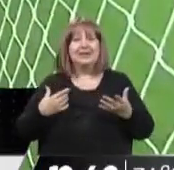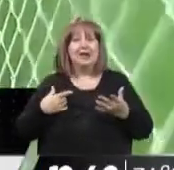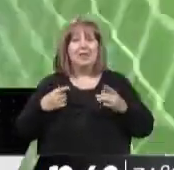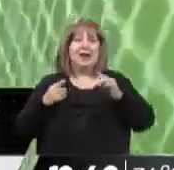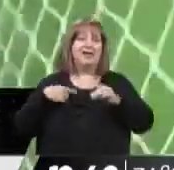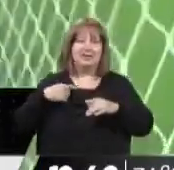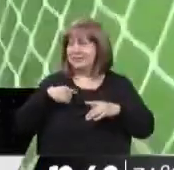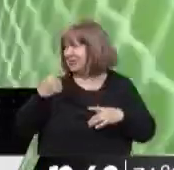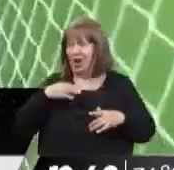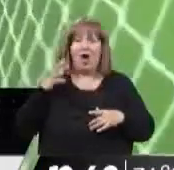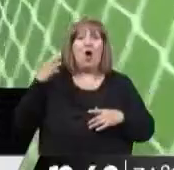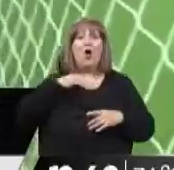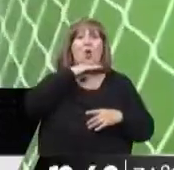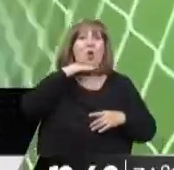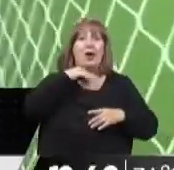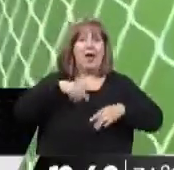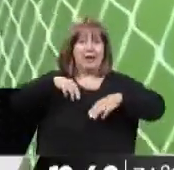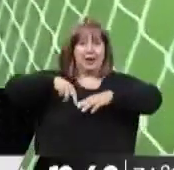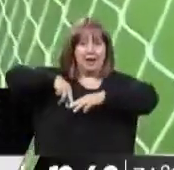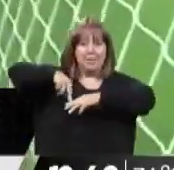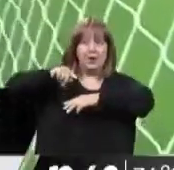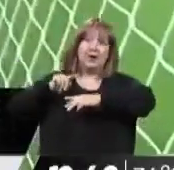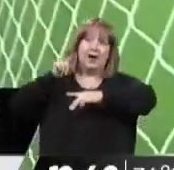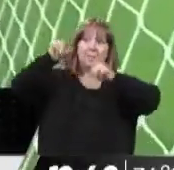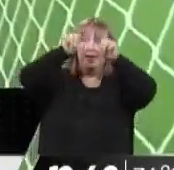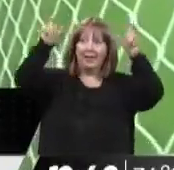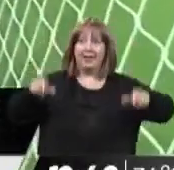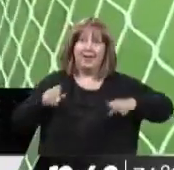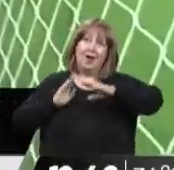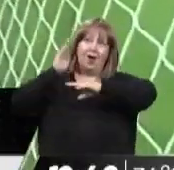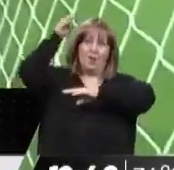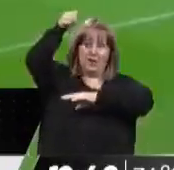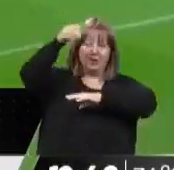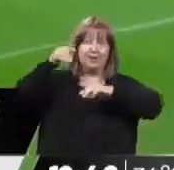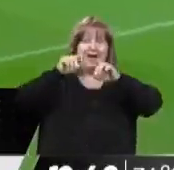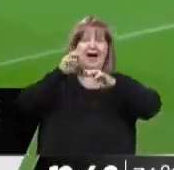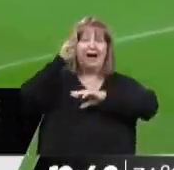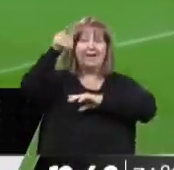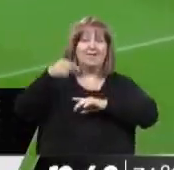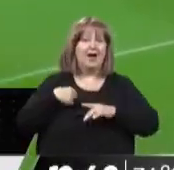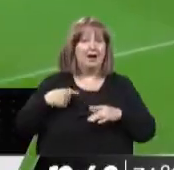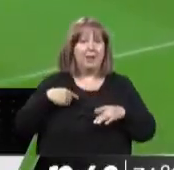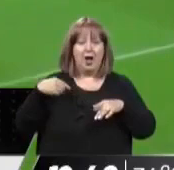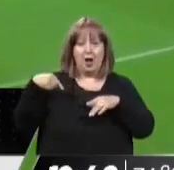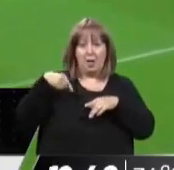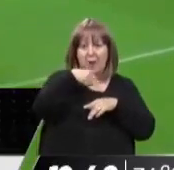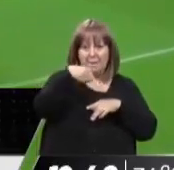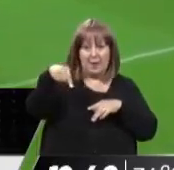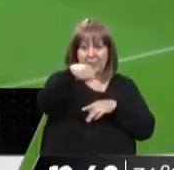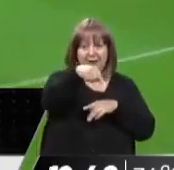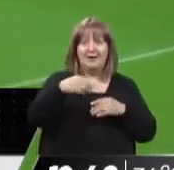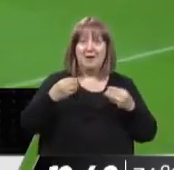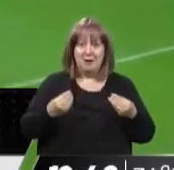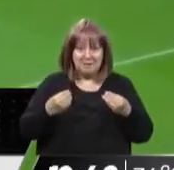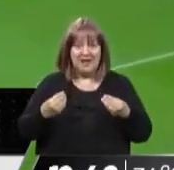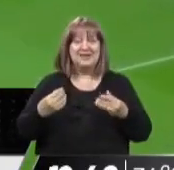del travesaño. Yo ni la agarro, o sea, le raja la pelota. Bueno, pero por algo Di María hoy está en el Mundial y ustedes acá comentando. Exactamente. Uh-huh. Era el 2-0 de la selección no argentina.